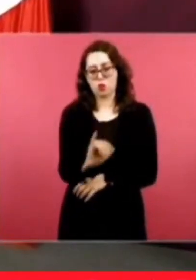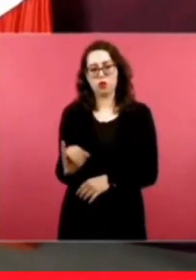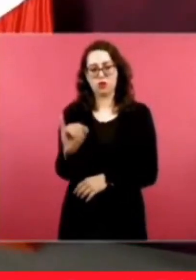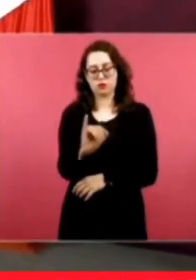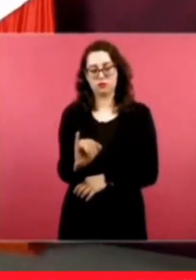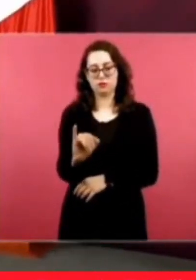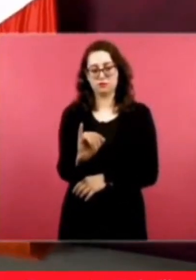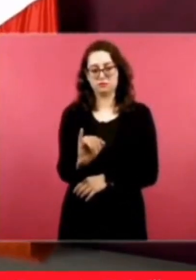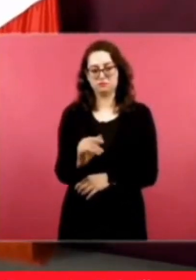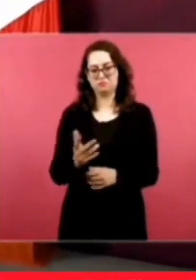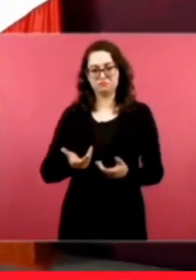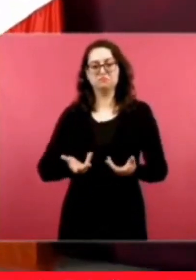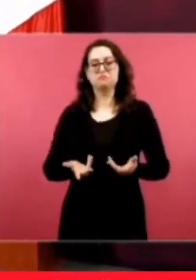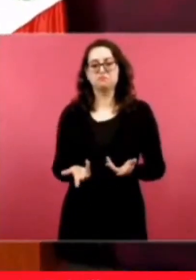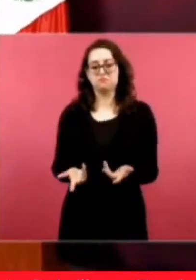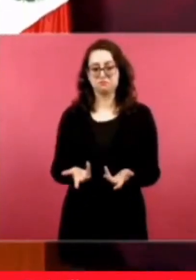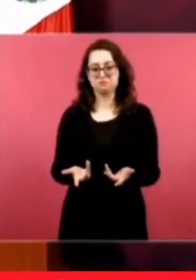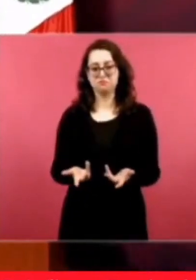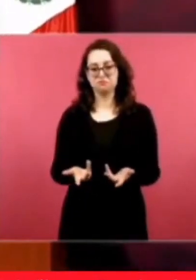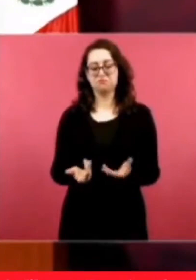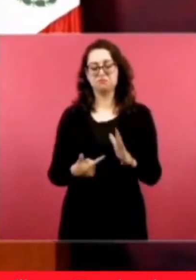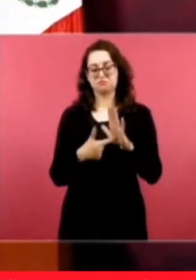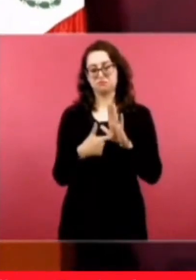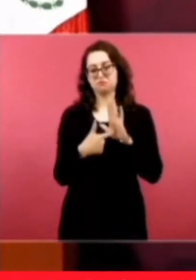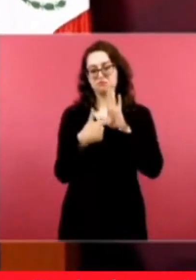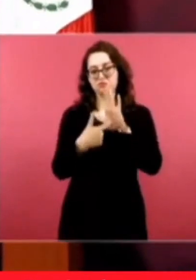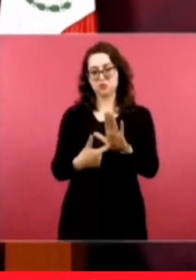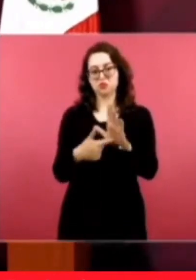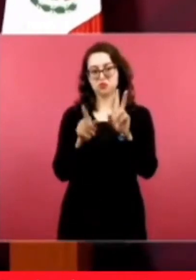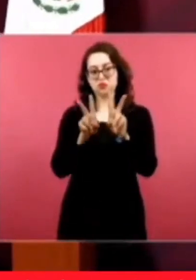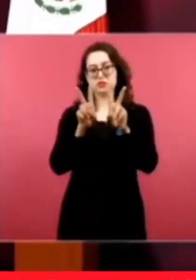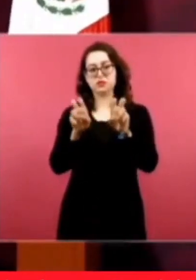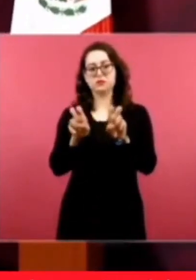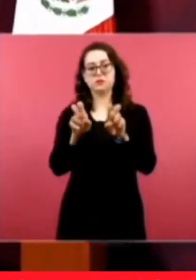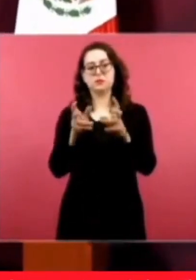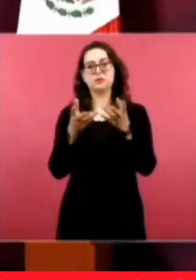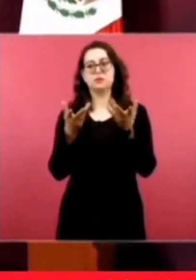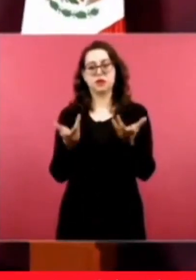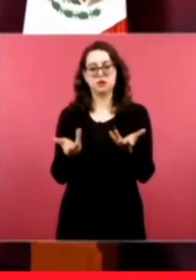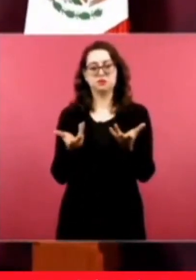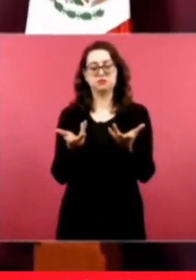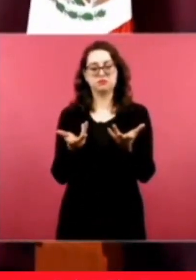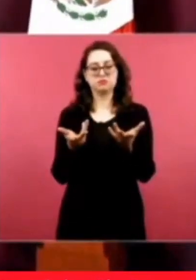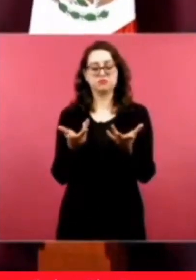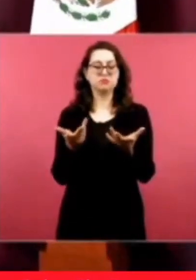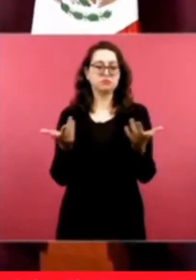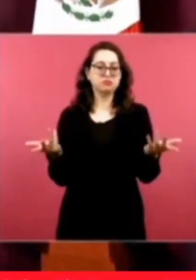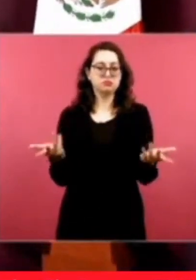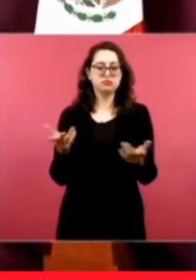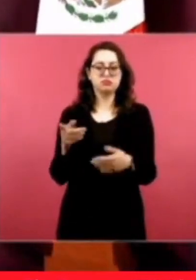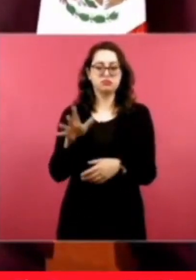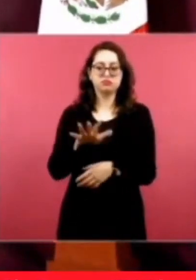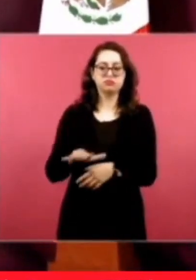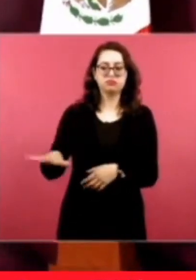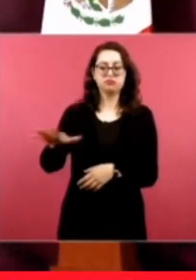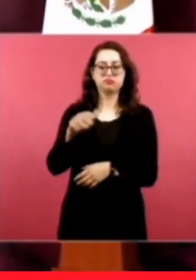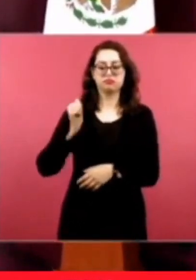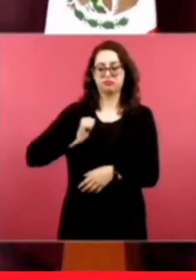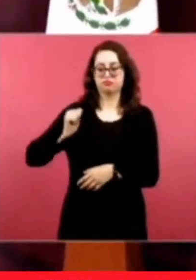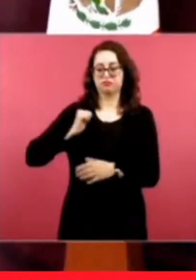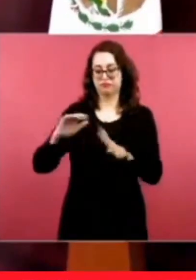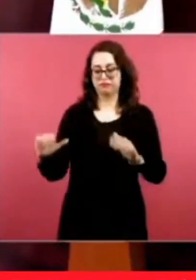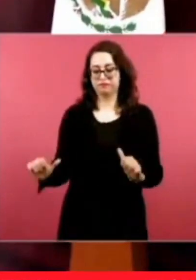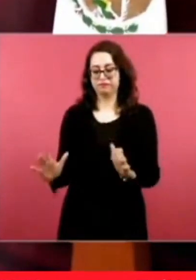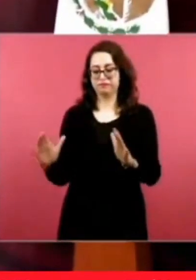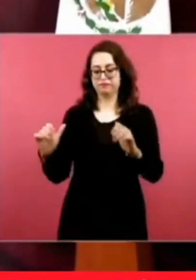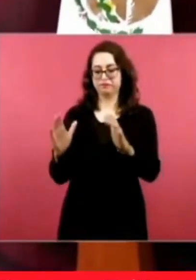vamos a que se conozca sobre los trabajos de salvamento